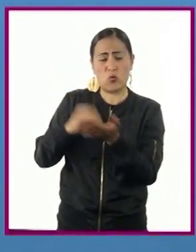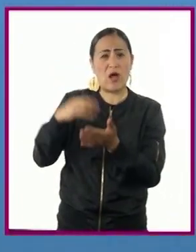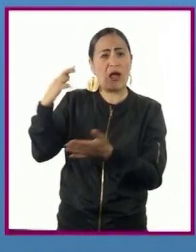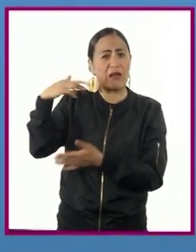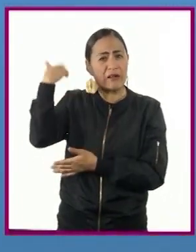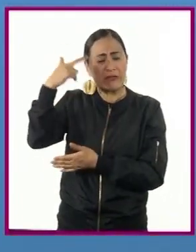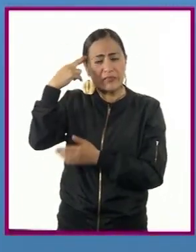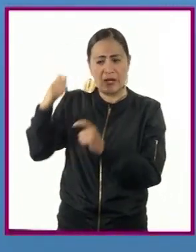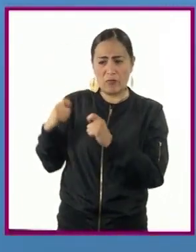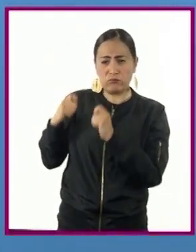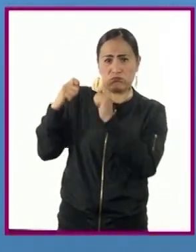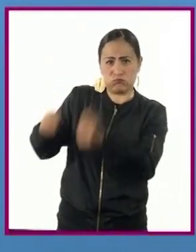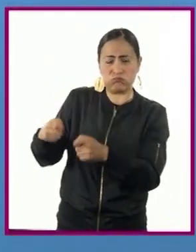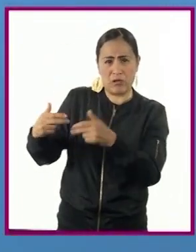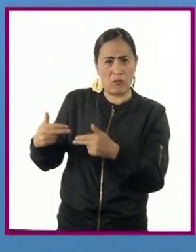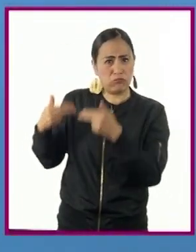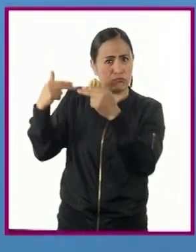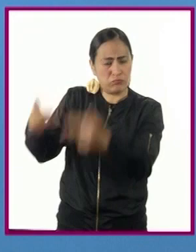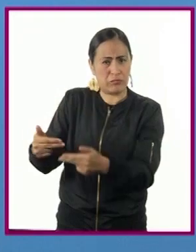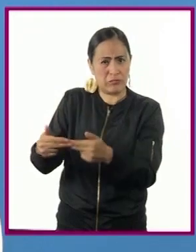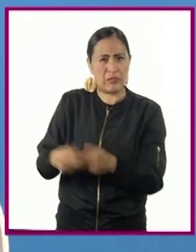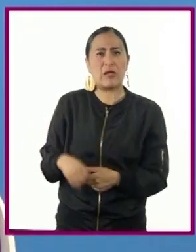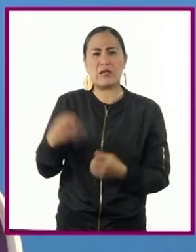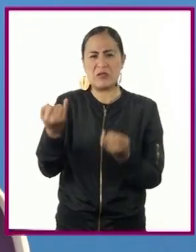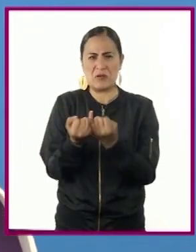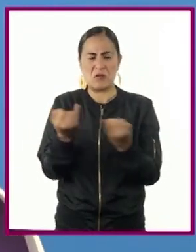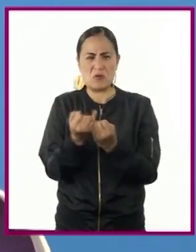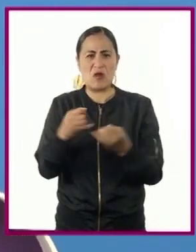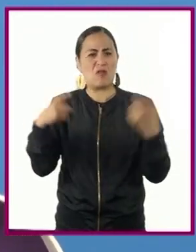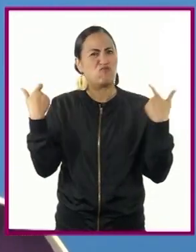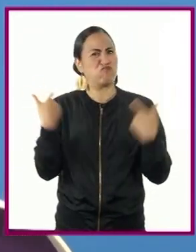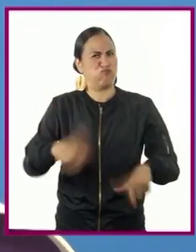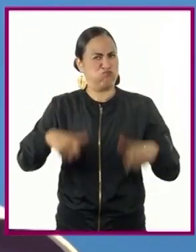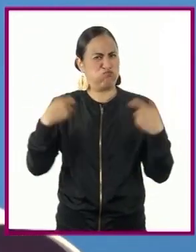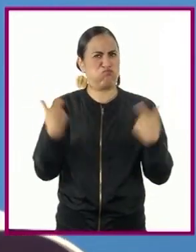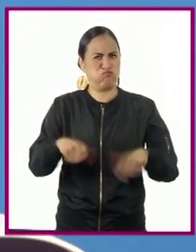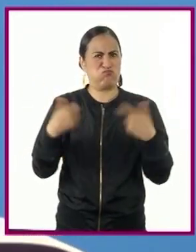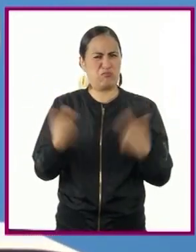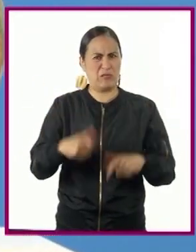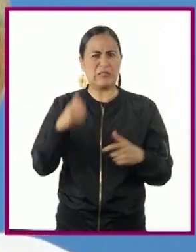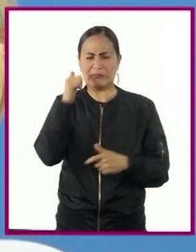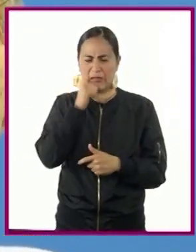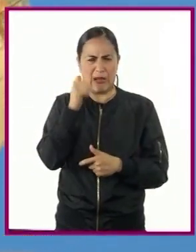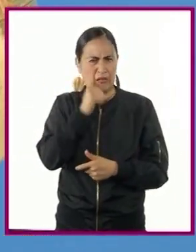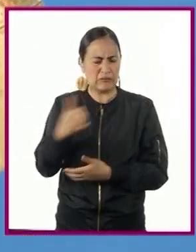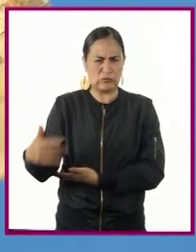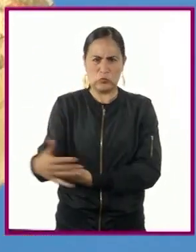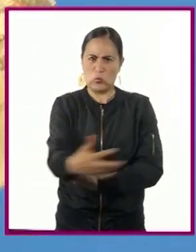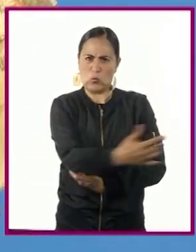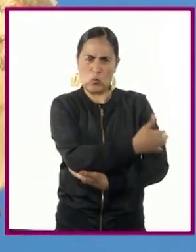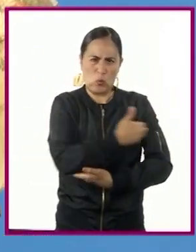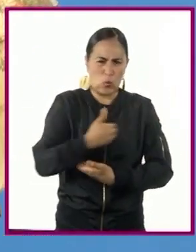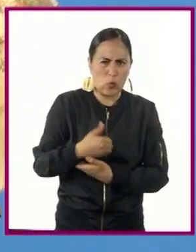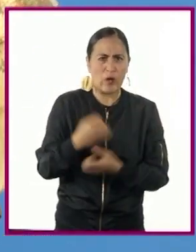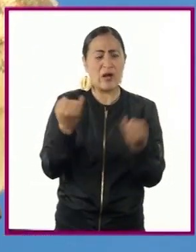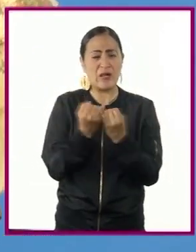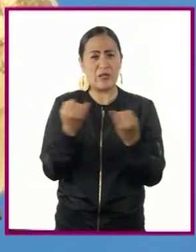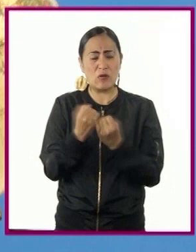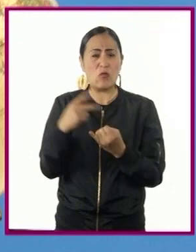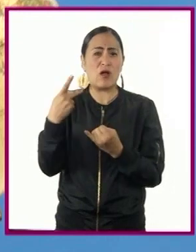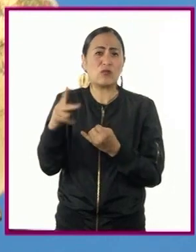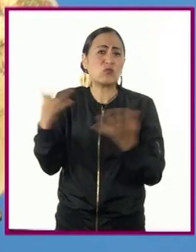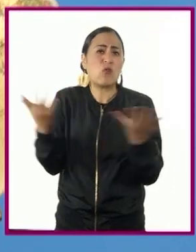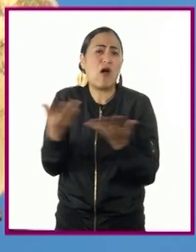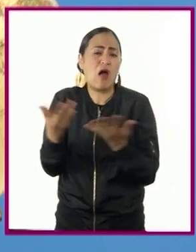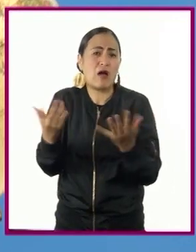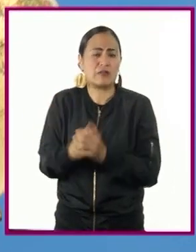colonial, abusando escandalosamente de la influencia que le dan las riquezas que ha tenido en sus manos y del ejercicio de su sagrado ministerio,